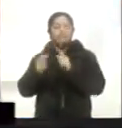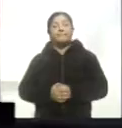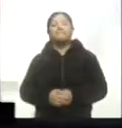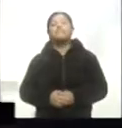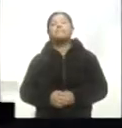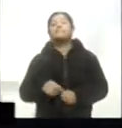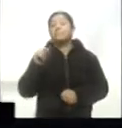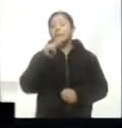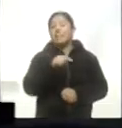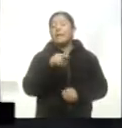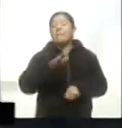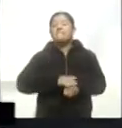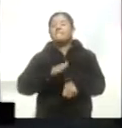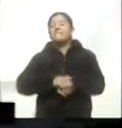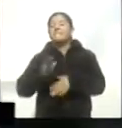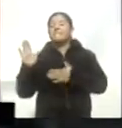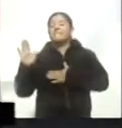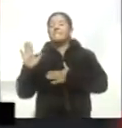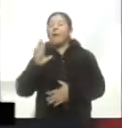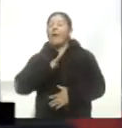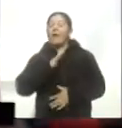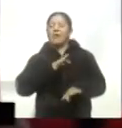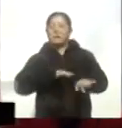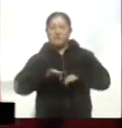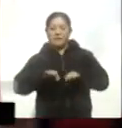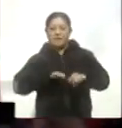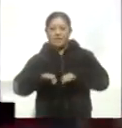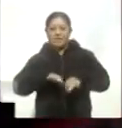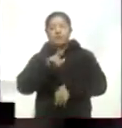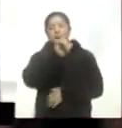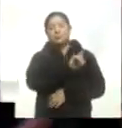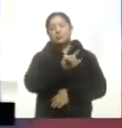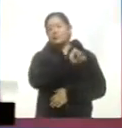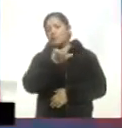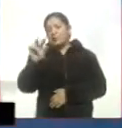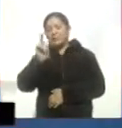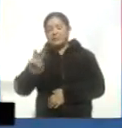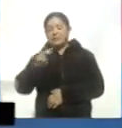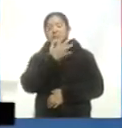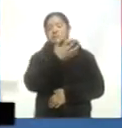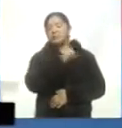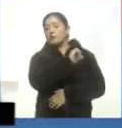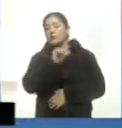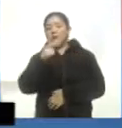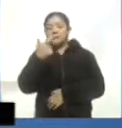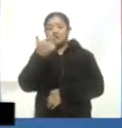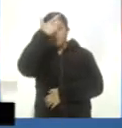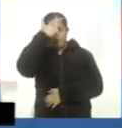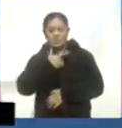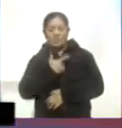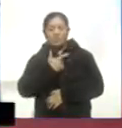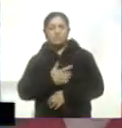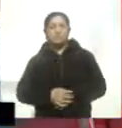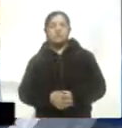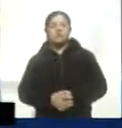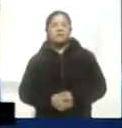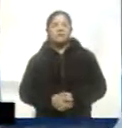sus próximos compromisos, se encuentra trabajando de lunes a viernes de 5 a 7 de la tarde.